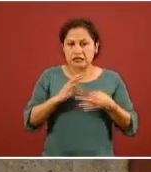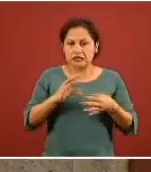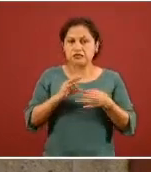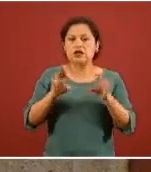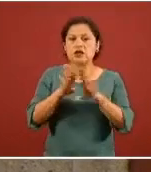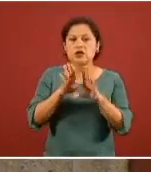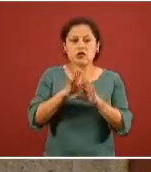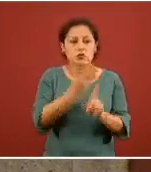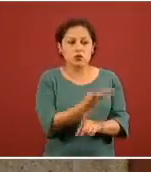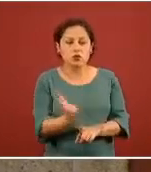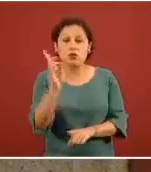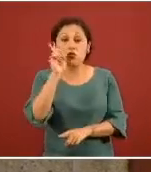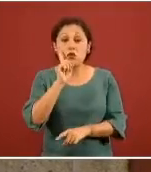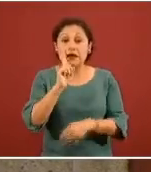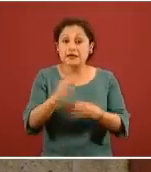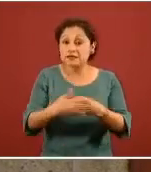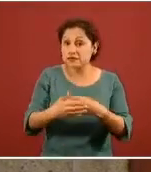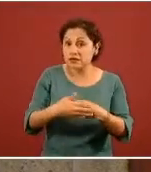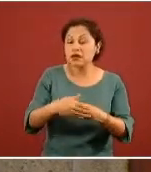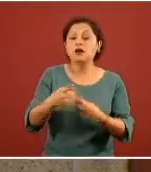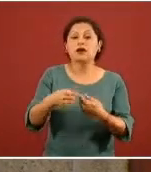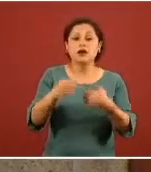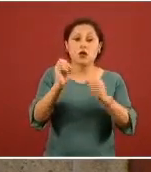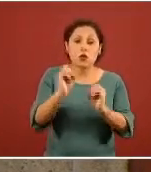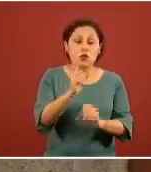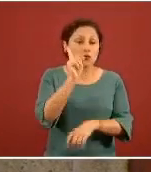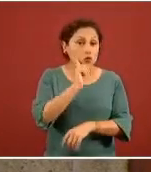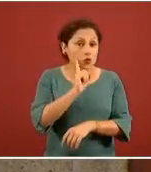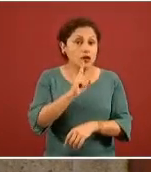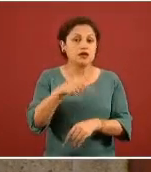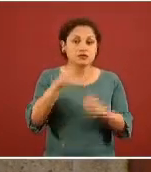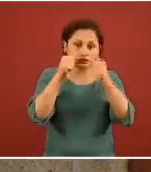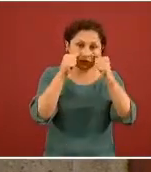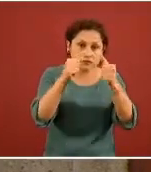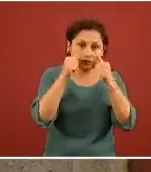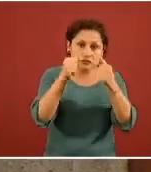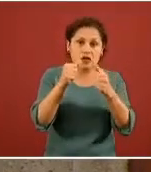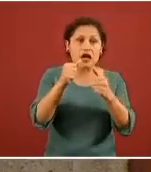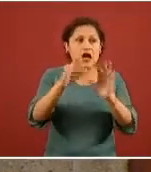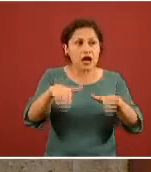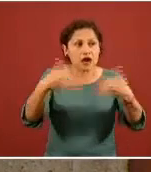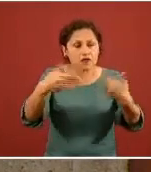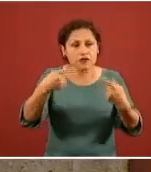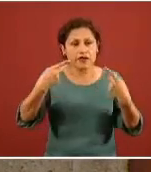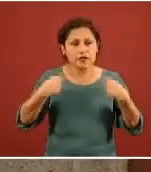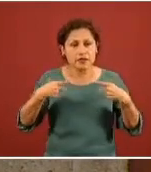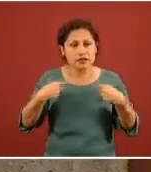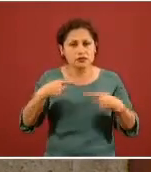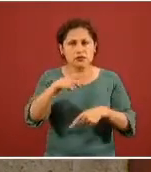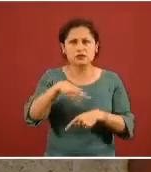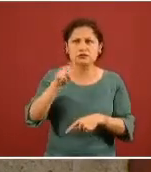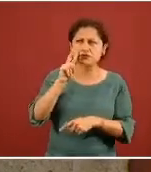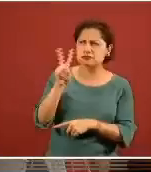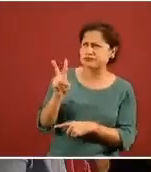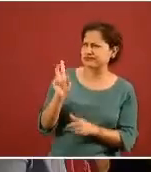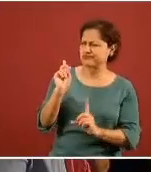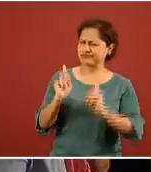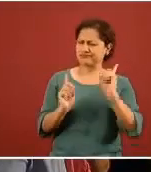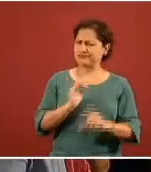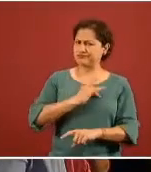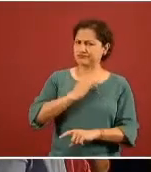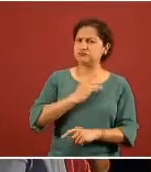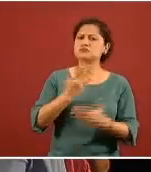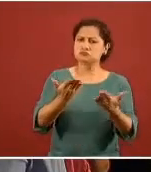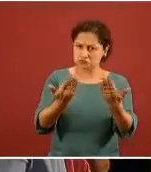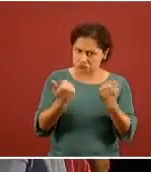E invitamos a la población en general a que también nos envíen sus dudas y comenten sobre este lineamiento que, como